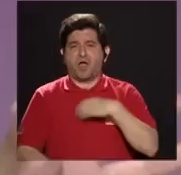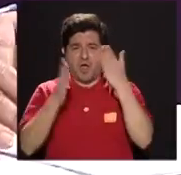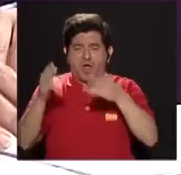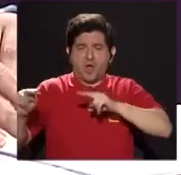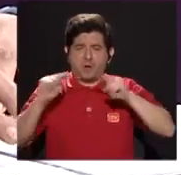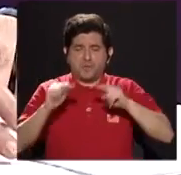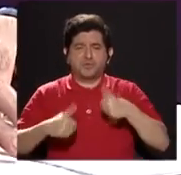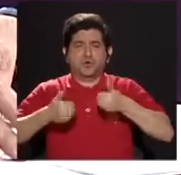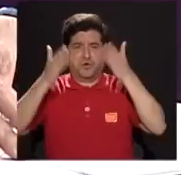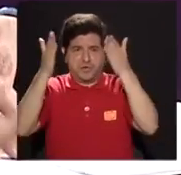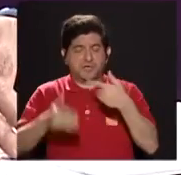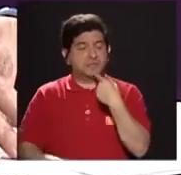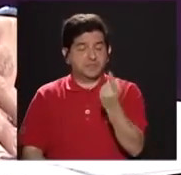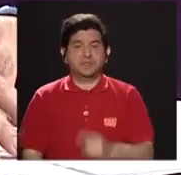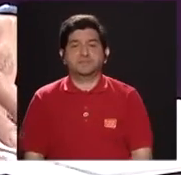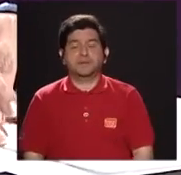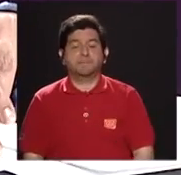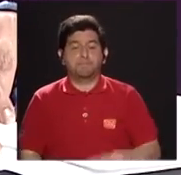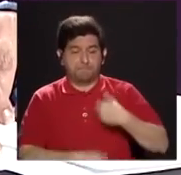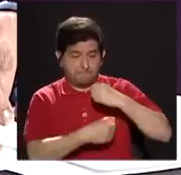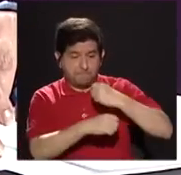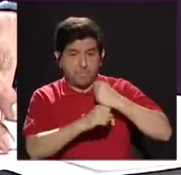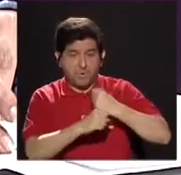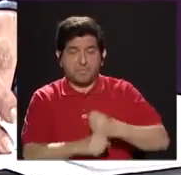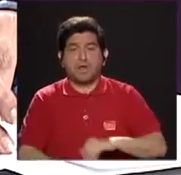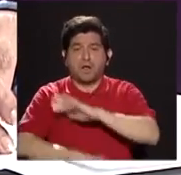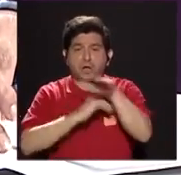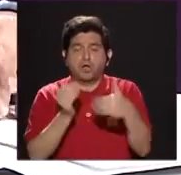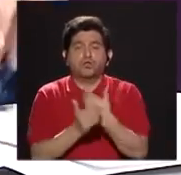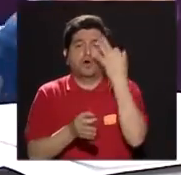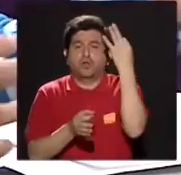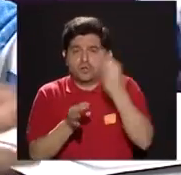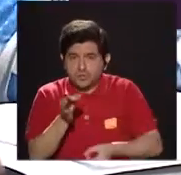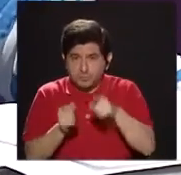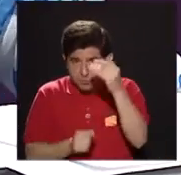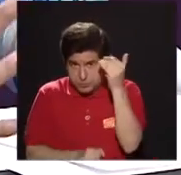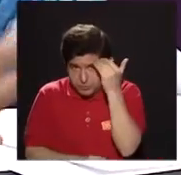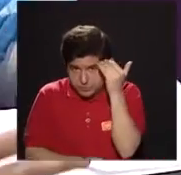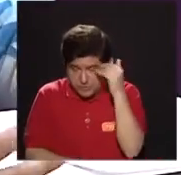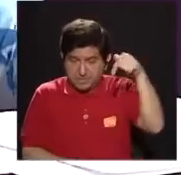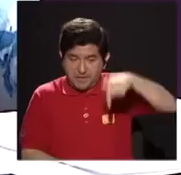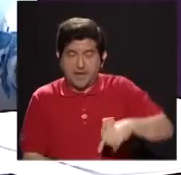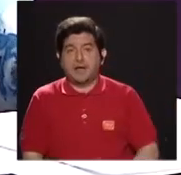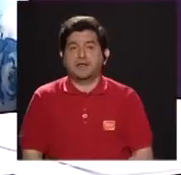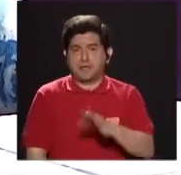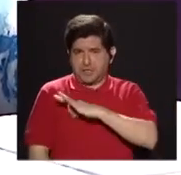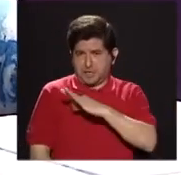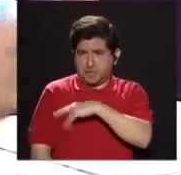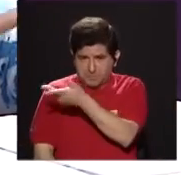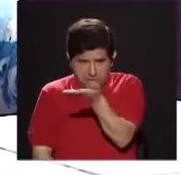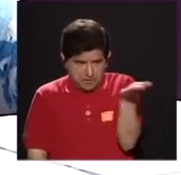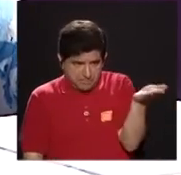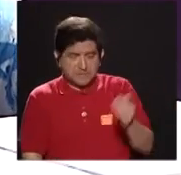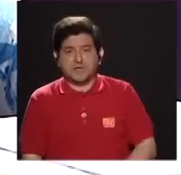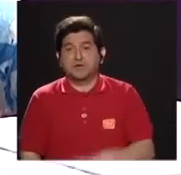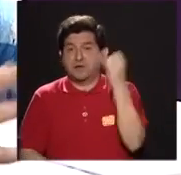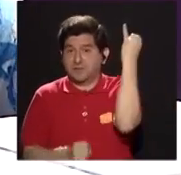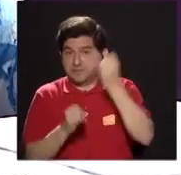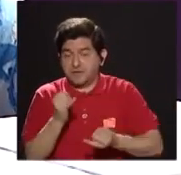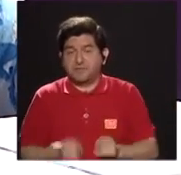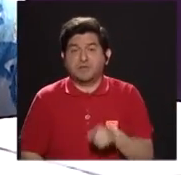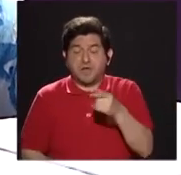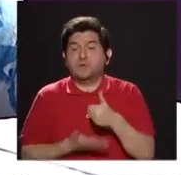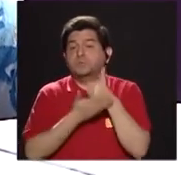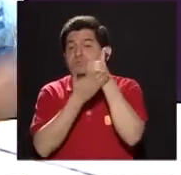los candidatos, y les dicen, bueno, en la municipalidad todo se hace muy sencillo, ¿verdad? Ustedes saben que aquí los favorecemos muchísimo, y a la salida, bueno,